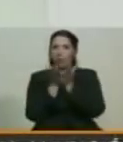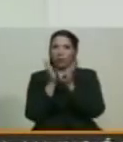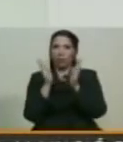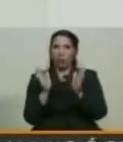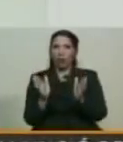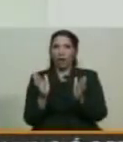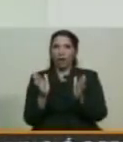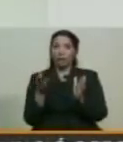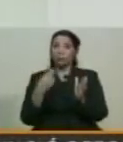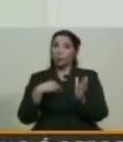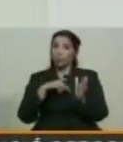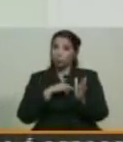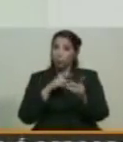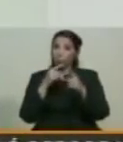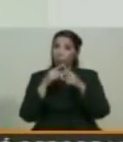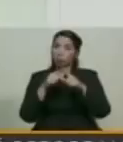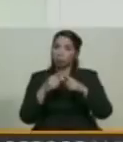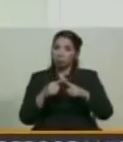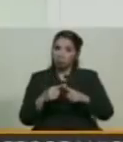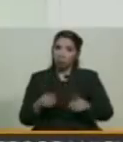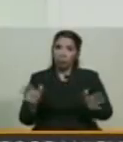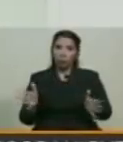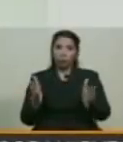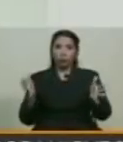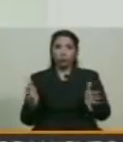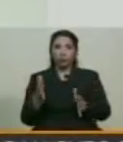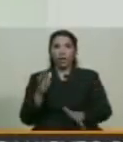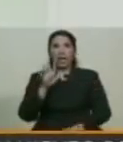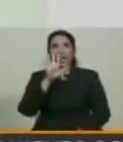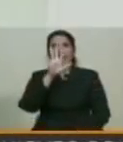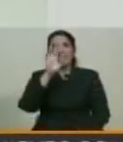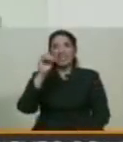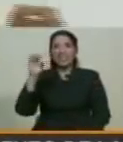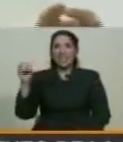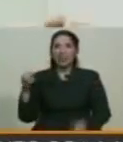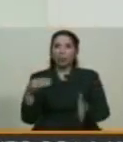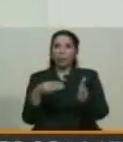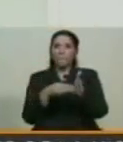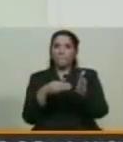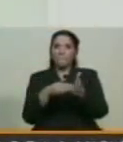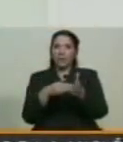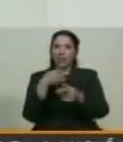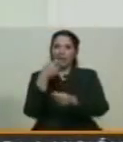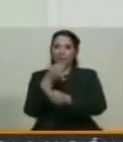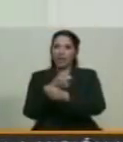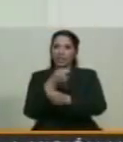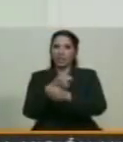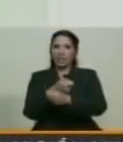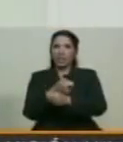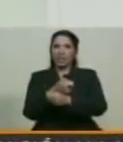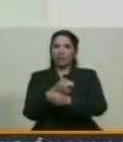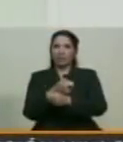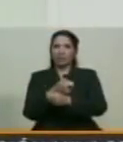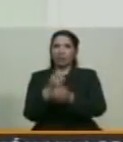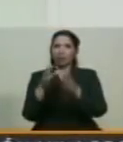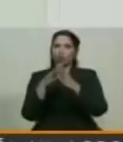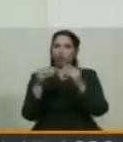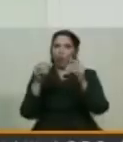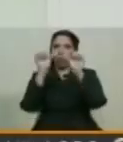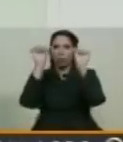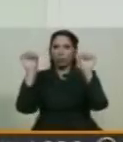cifra muy alentadora, son 500.000 bachilleres que egresan de todo el sistema educativo